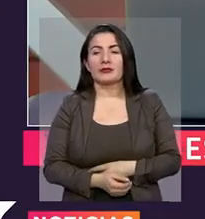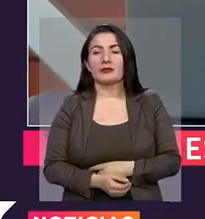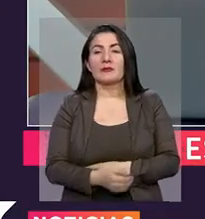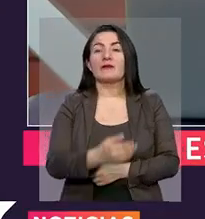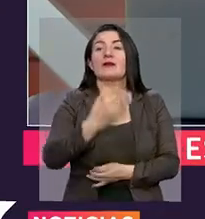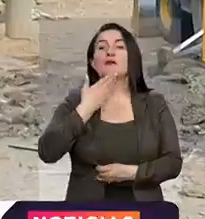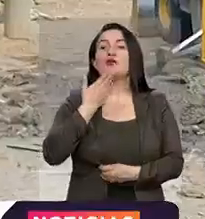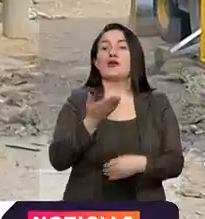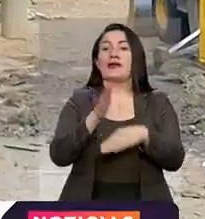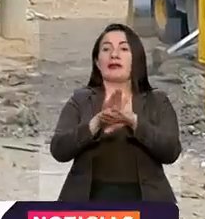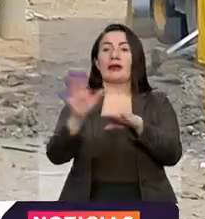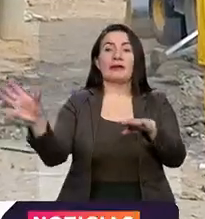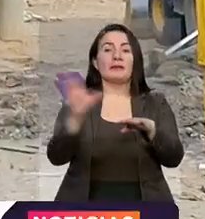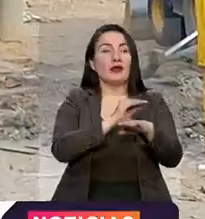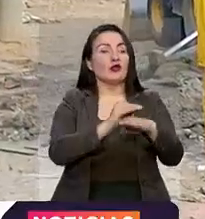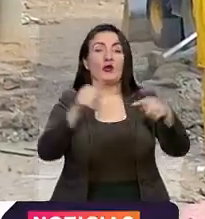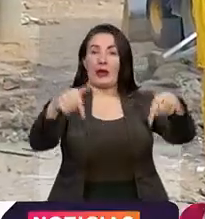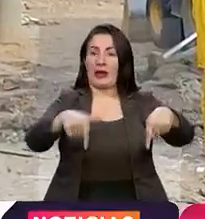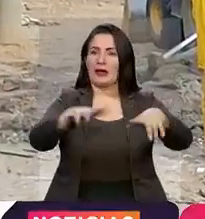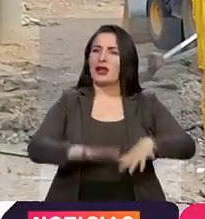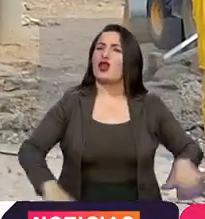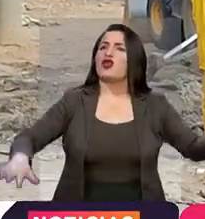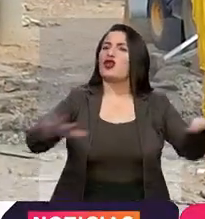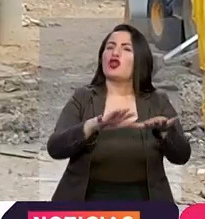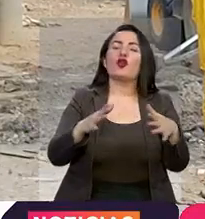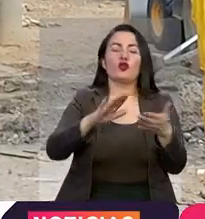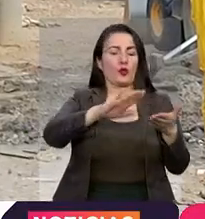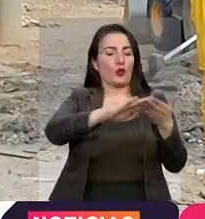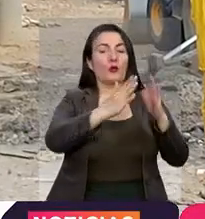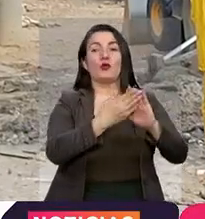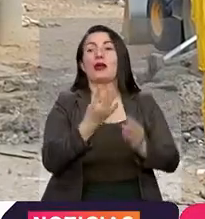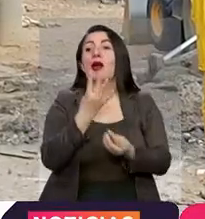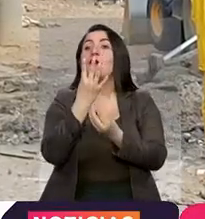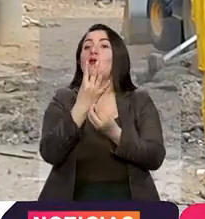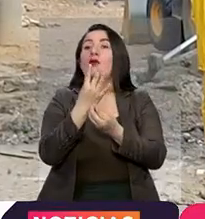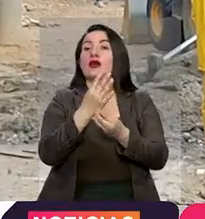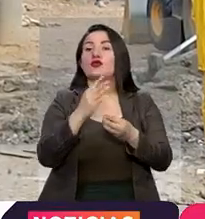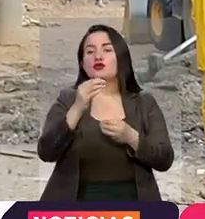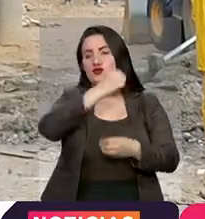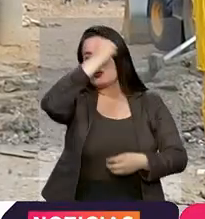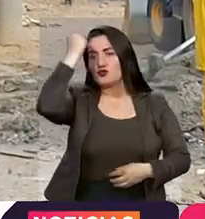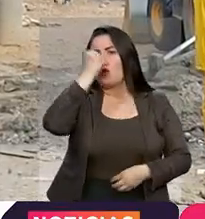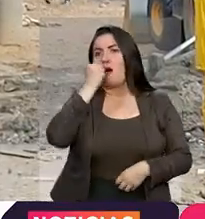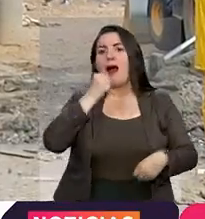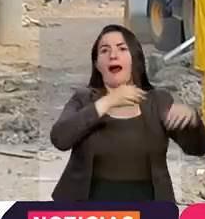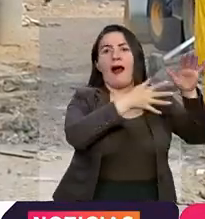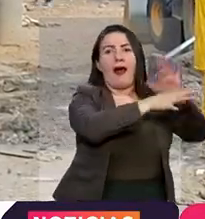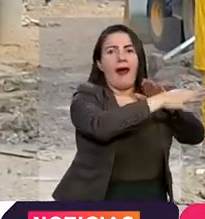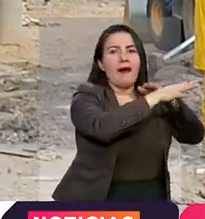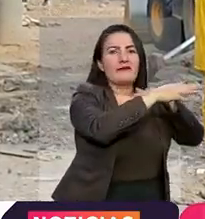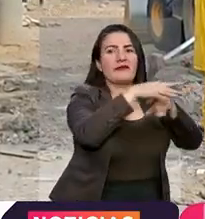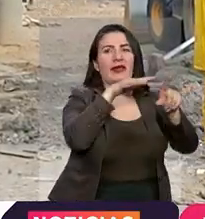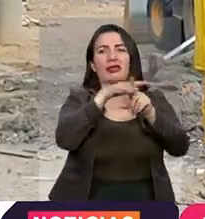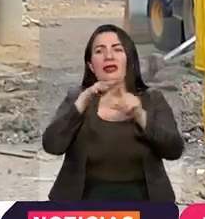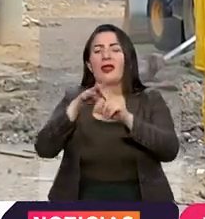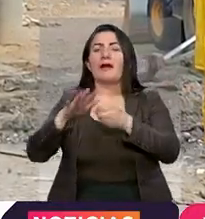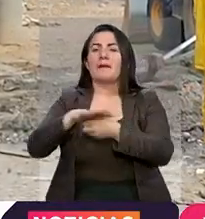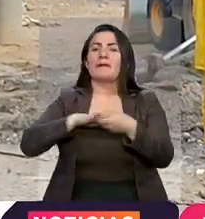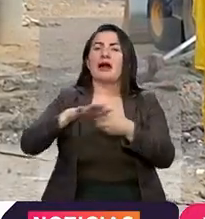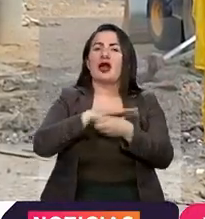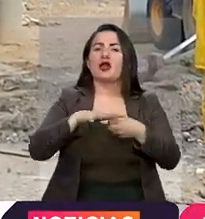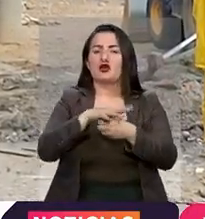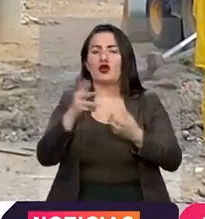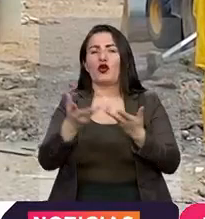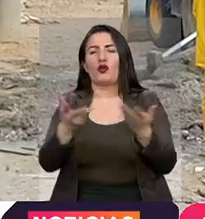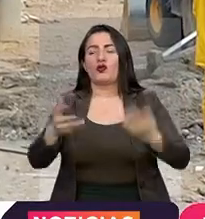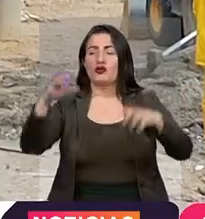Muy buenas tardes para todos. Nos encontramos en la comuna 4 de Soacha, uno de los barrios más afectados con las fuertes